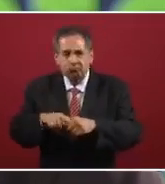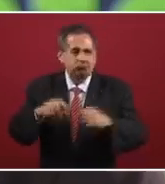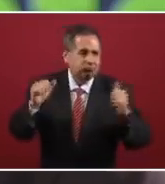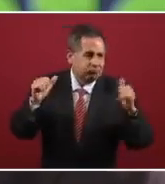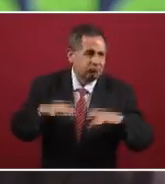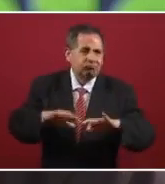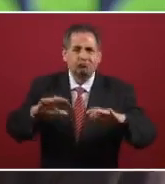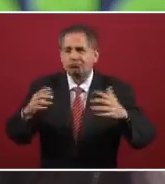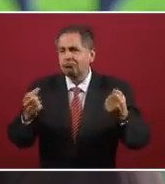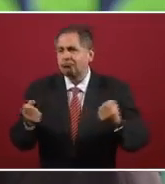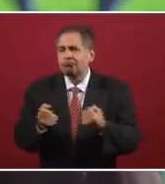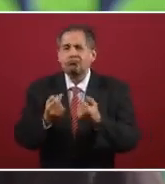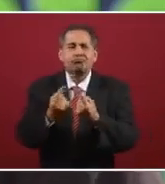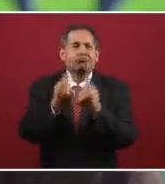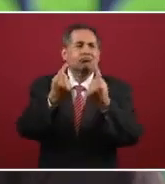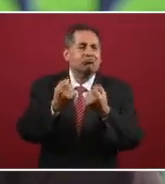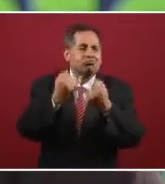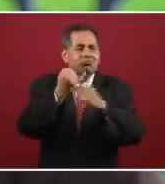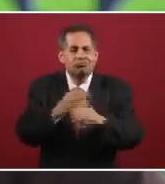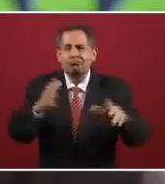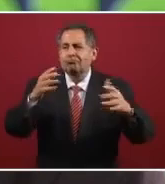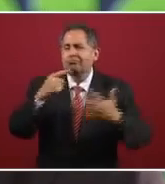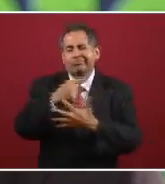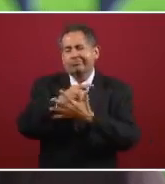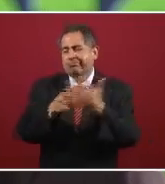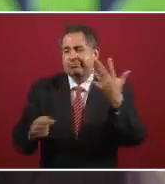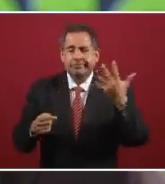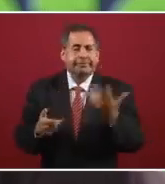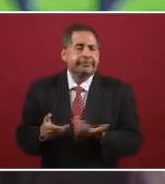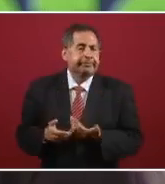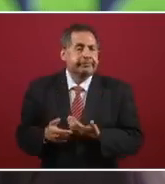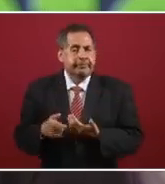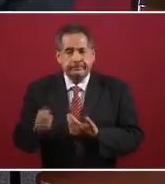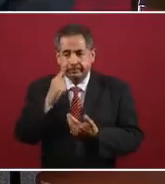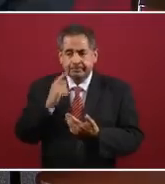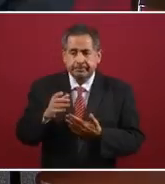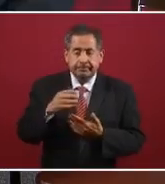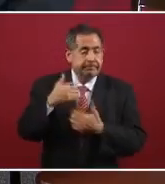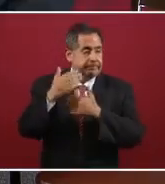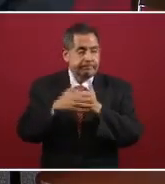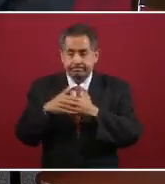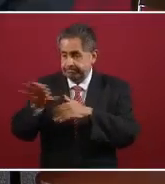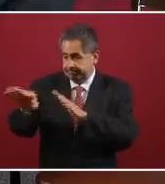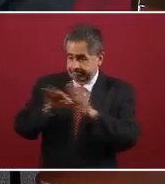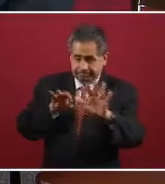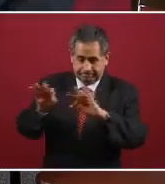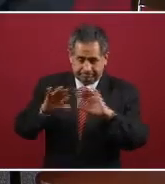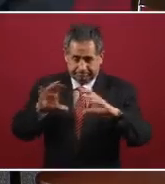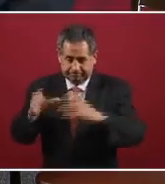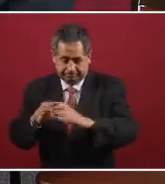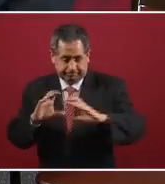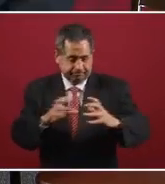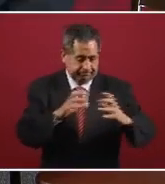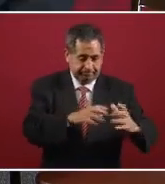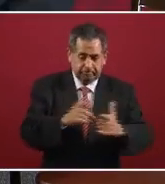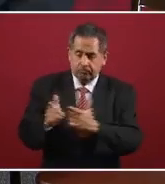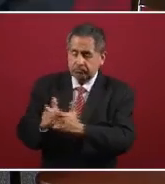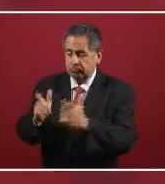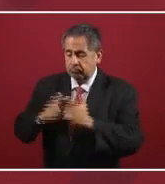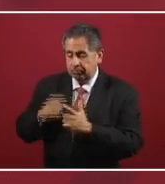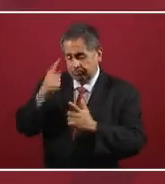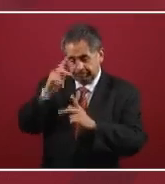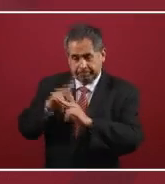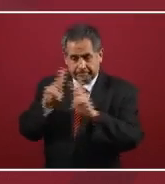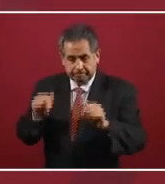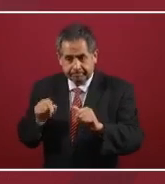encuentros, información, por supuesto, con la convocatoria a la constitución de clubes por la paz, que van a ser estos